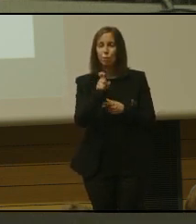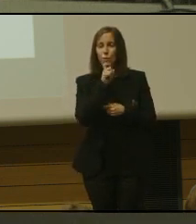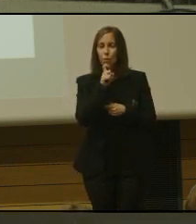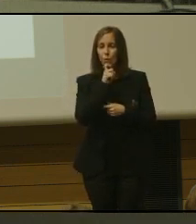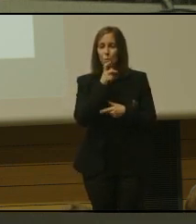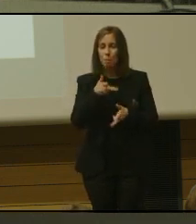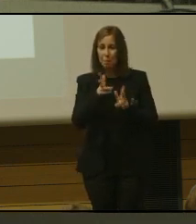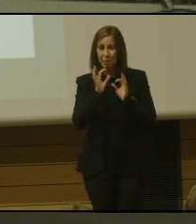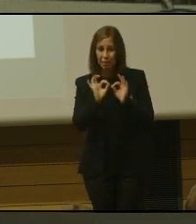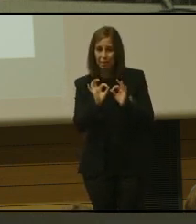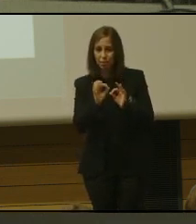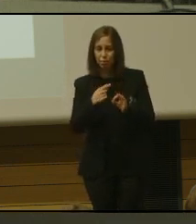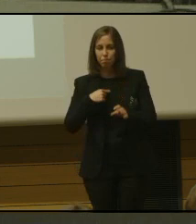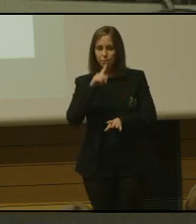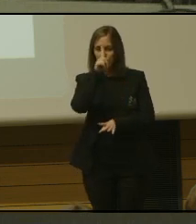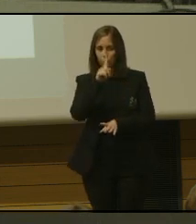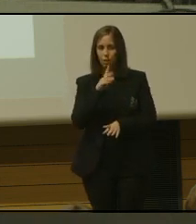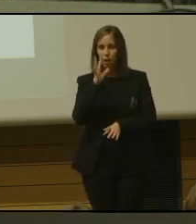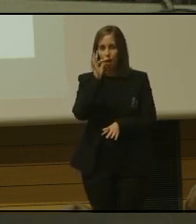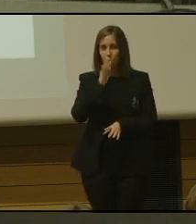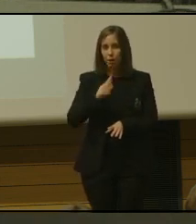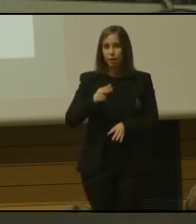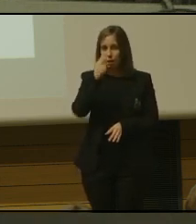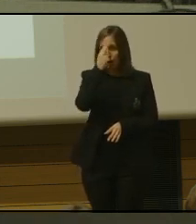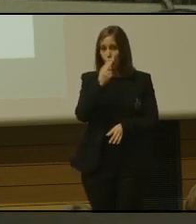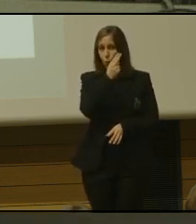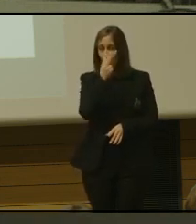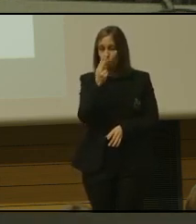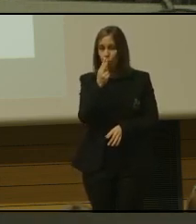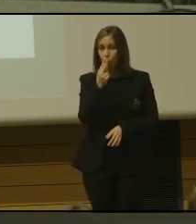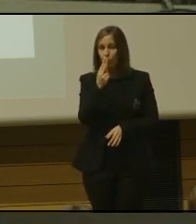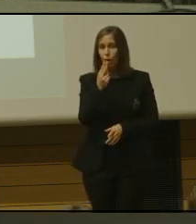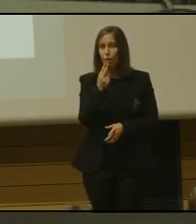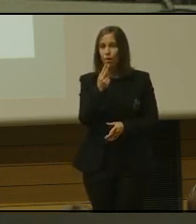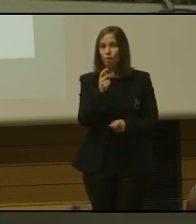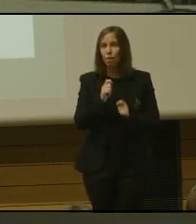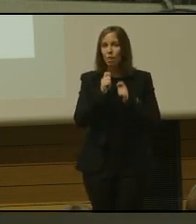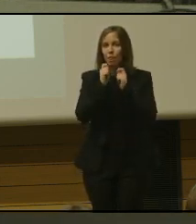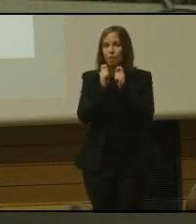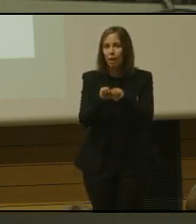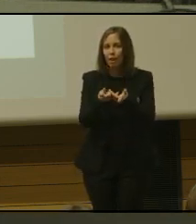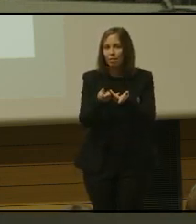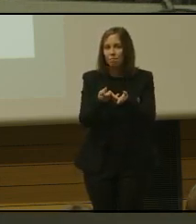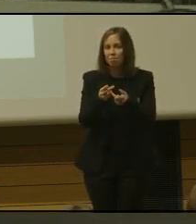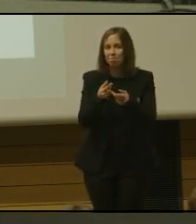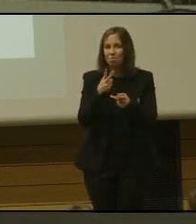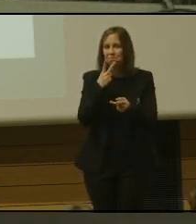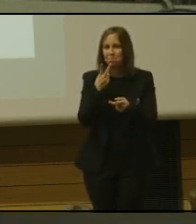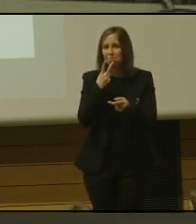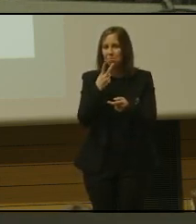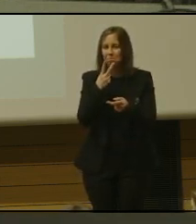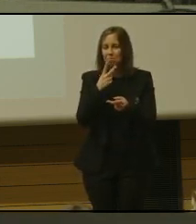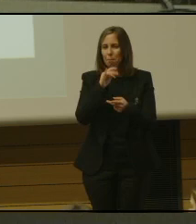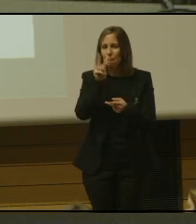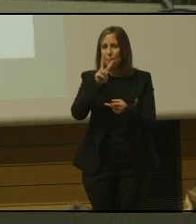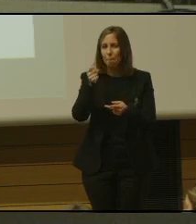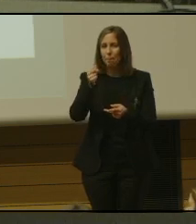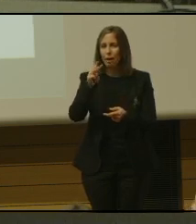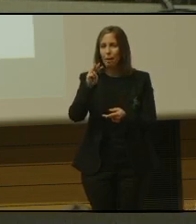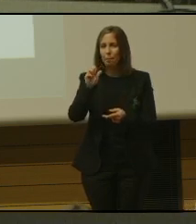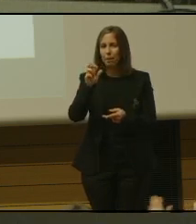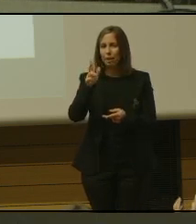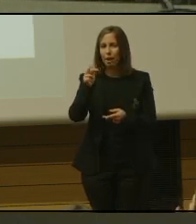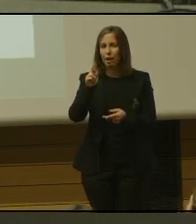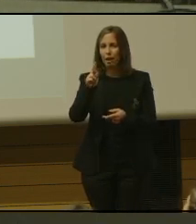se puede permitir eso, que le regalen a una niña, lo que decían antes, en una comunión, o sea, es que eso yo creo que no entra en cabeza humana. O que se